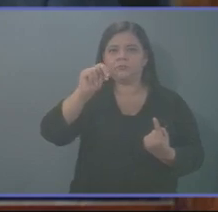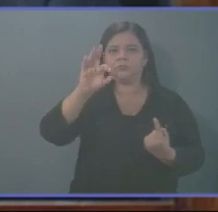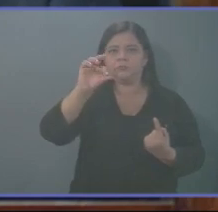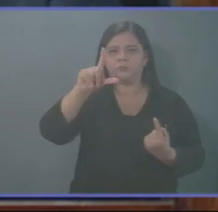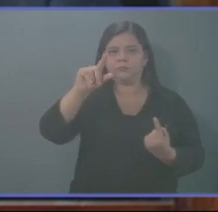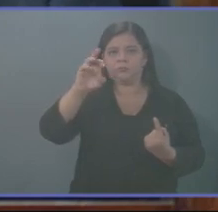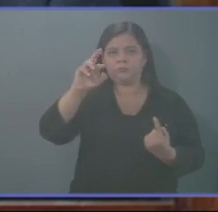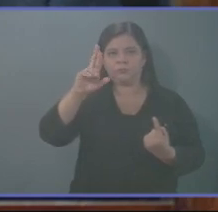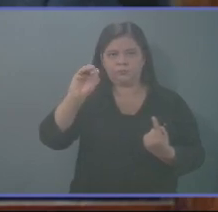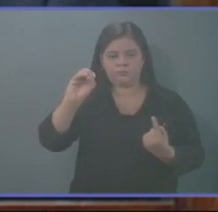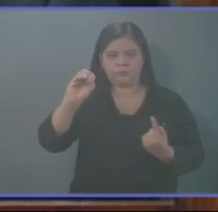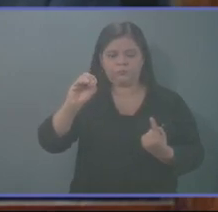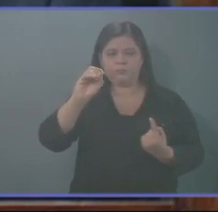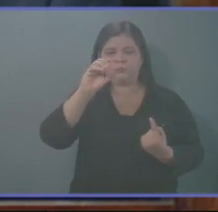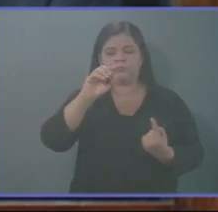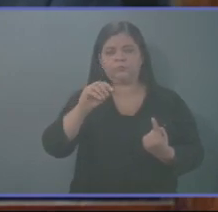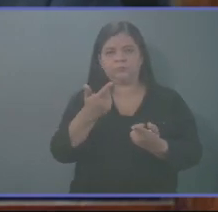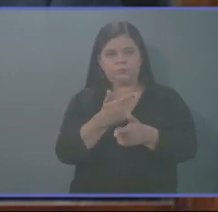decir, en libertad,